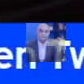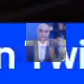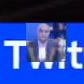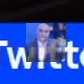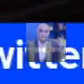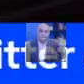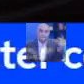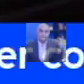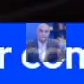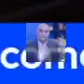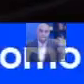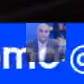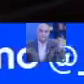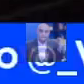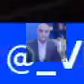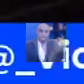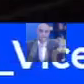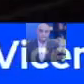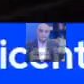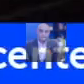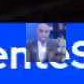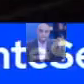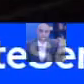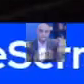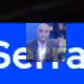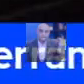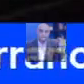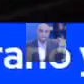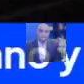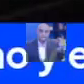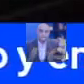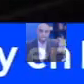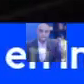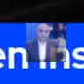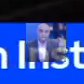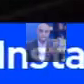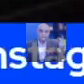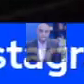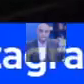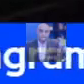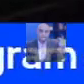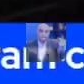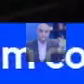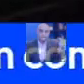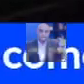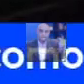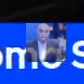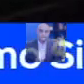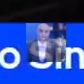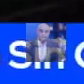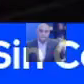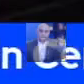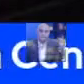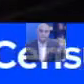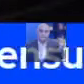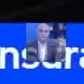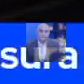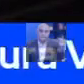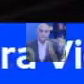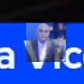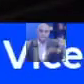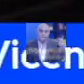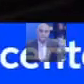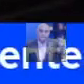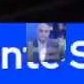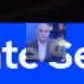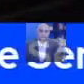desde las alturas, o como decía Vasconcelos, tienen esta habilidad para asomarse al futuro. Y son estas gentes las